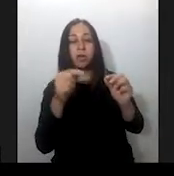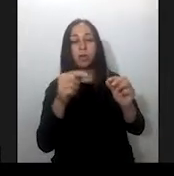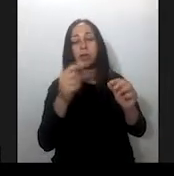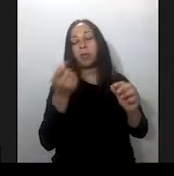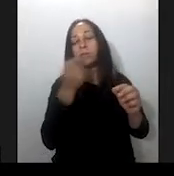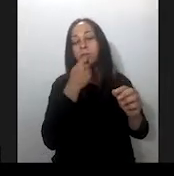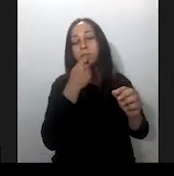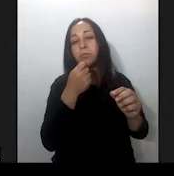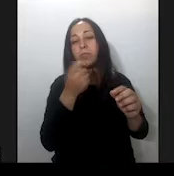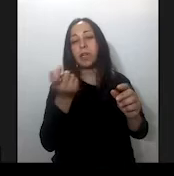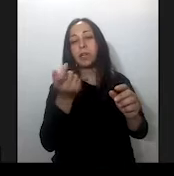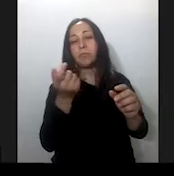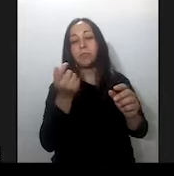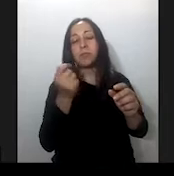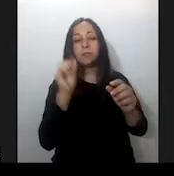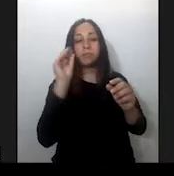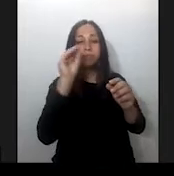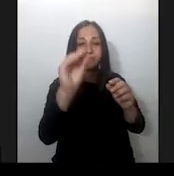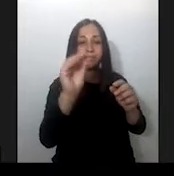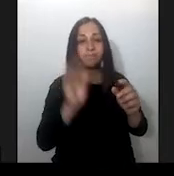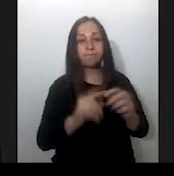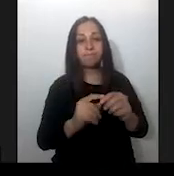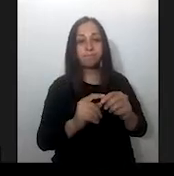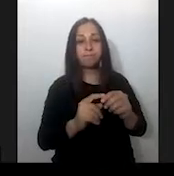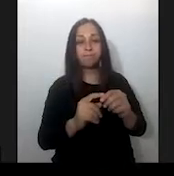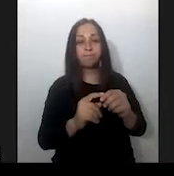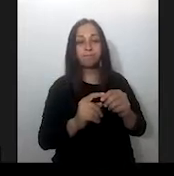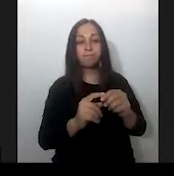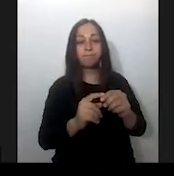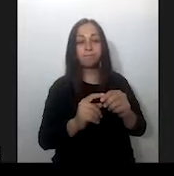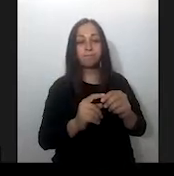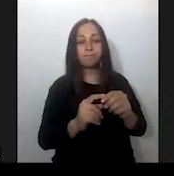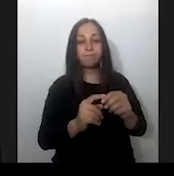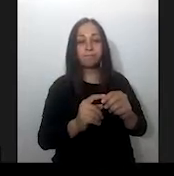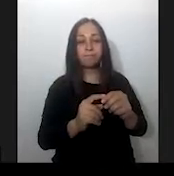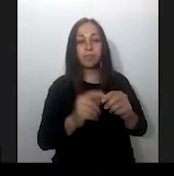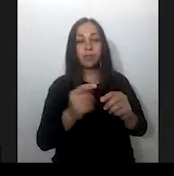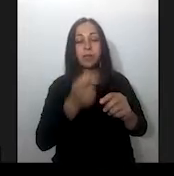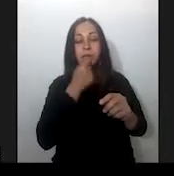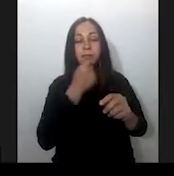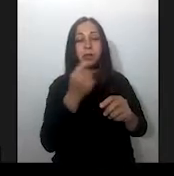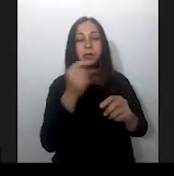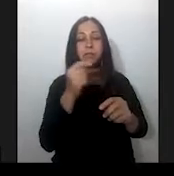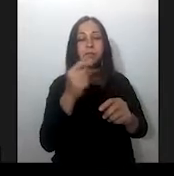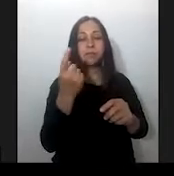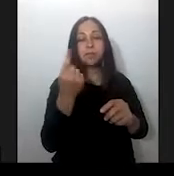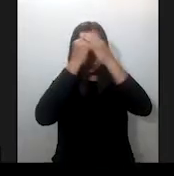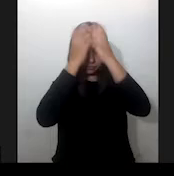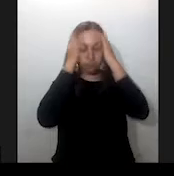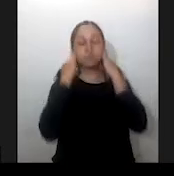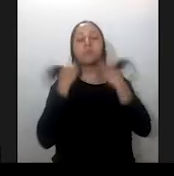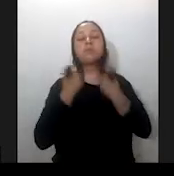le voy a poner, por ejemplo, una negrita para que aparezca bien en destino, precio, tickets, total de orden y